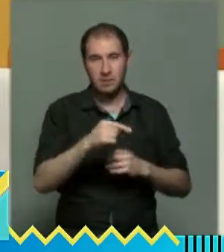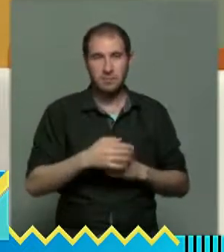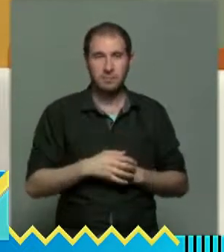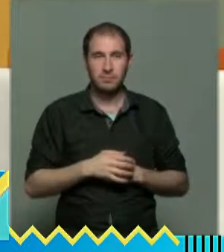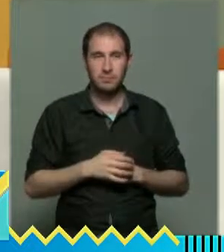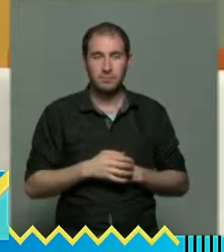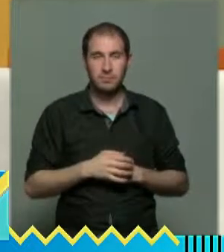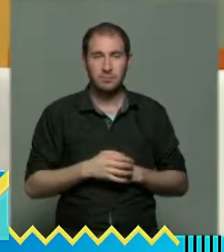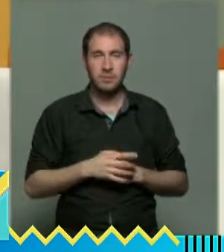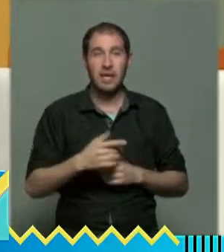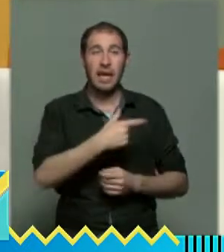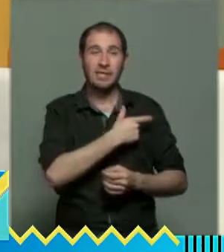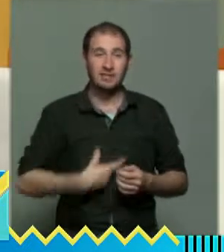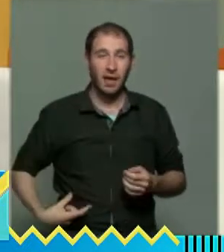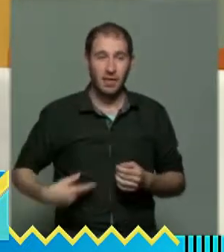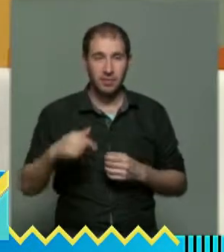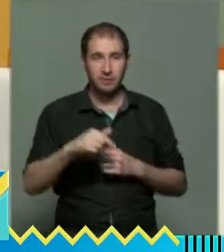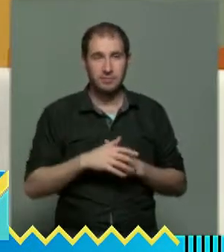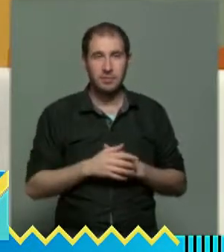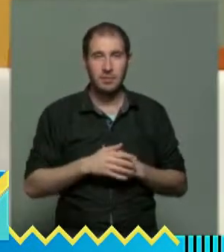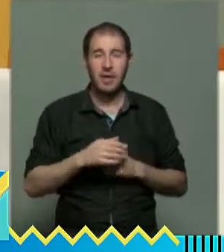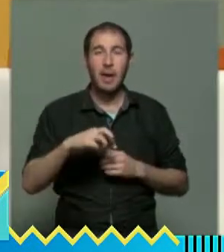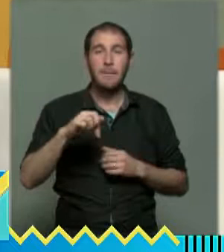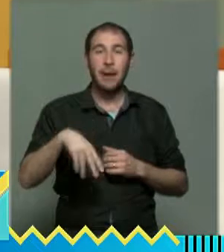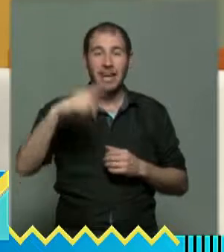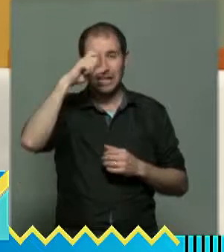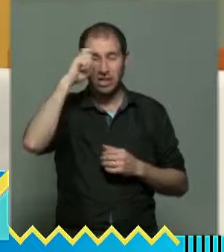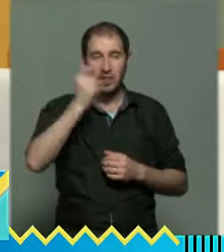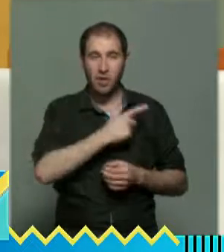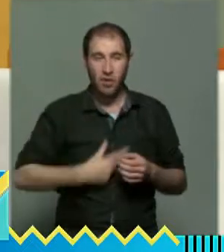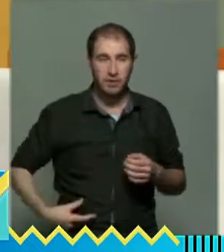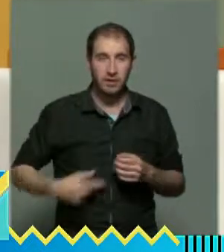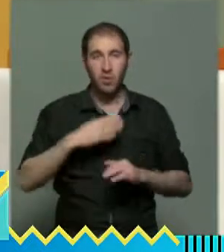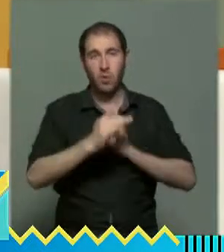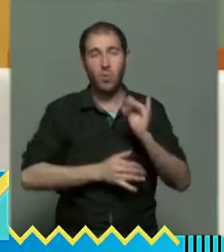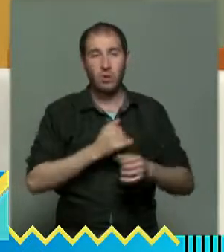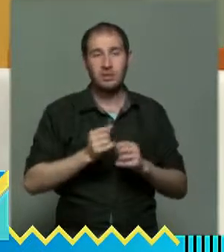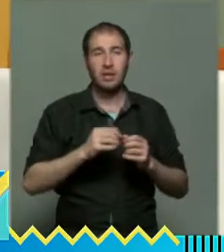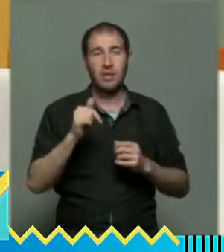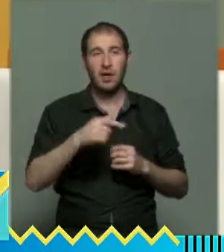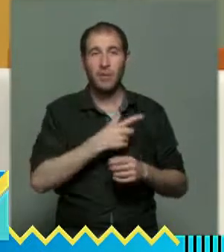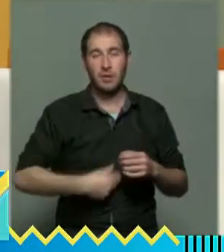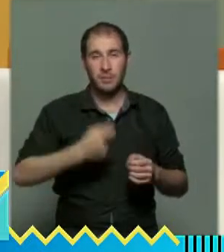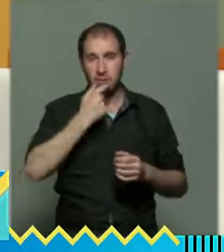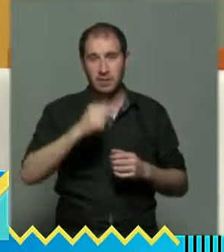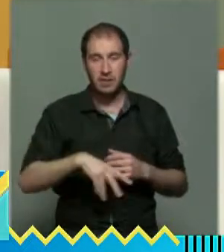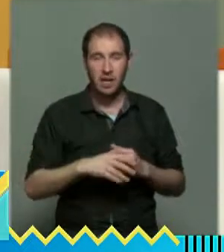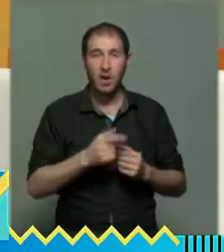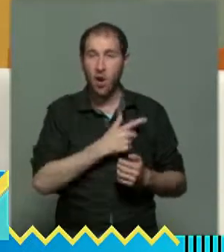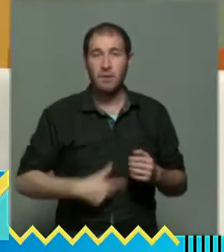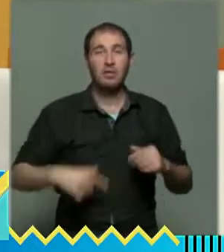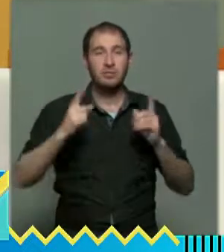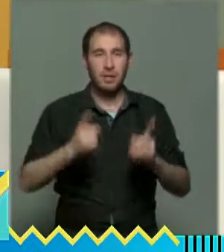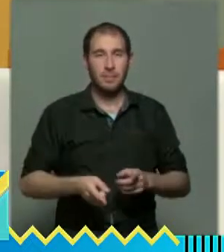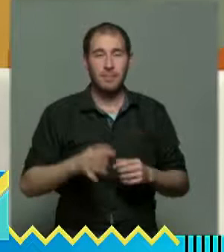o sea, el Estado, y esto creo que la política nacional del gobierno lo está diciendo, la política provincial del gobierno